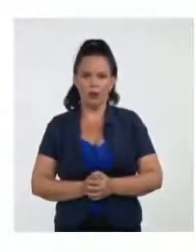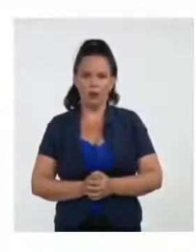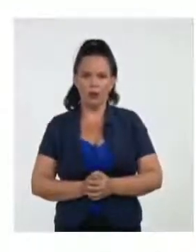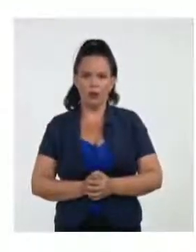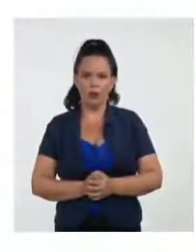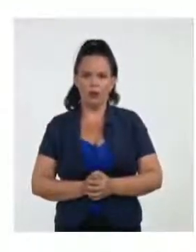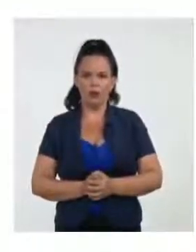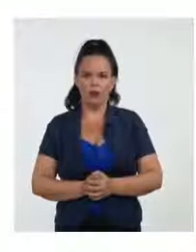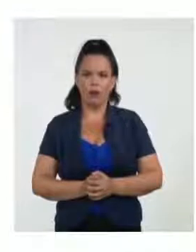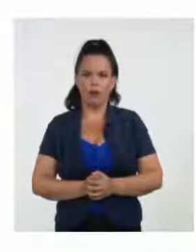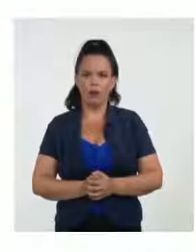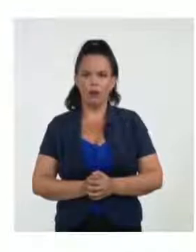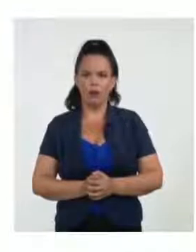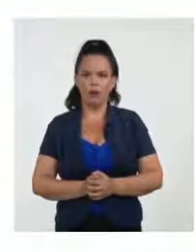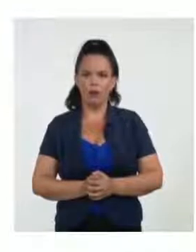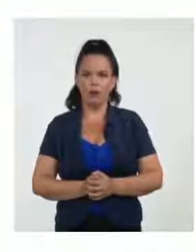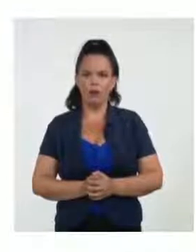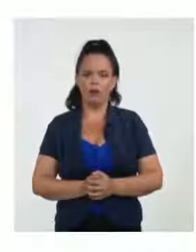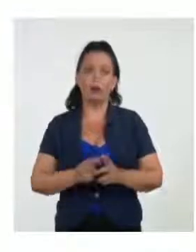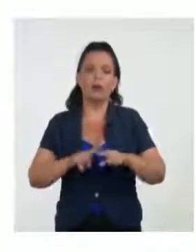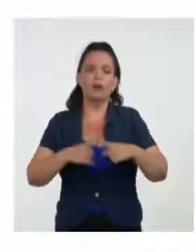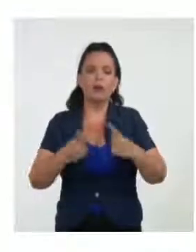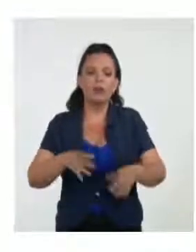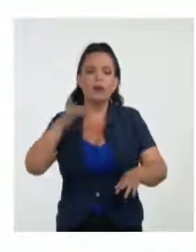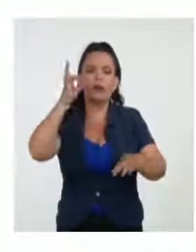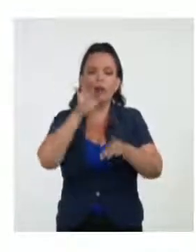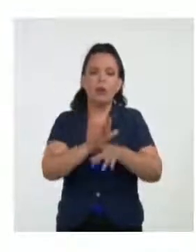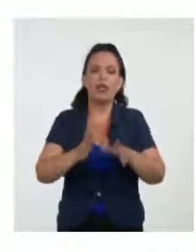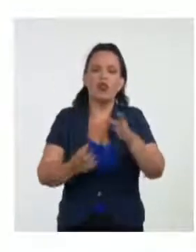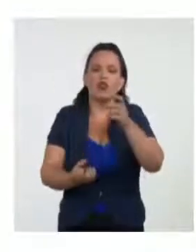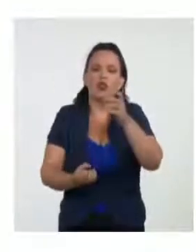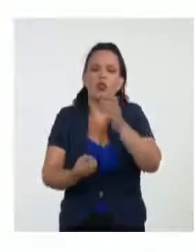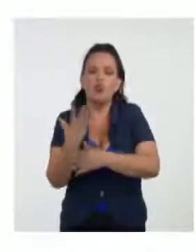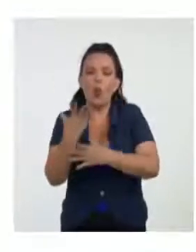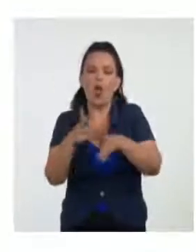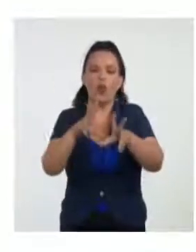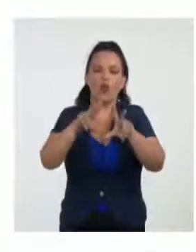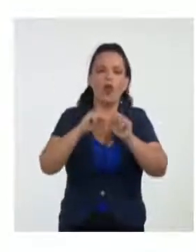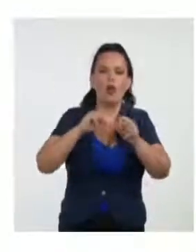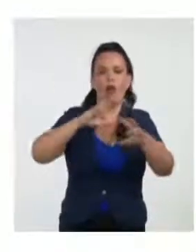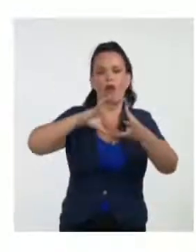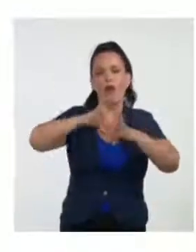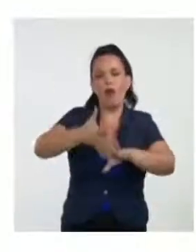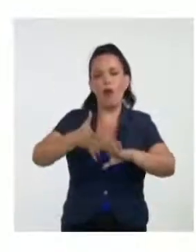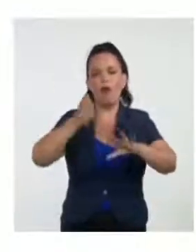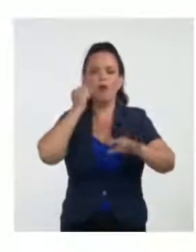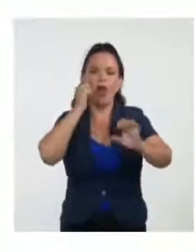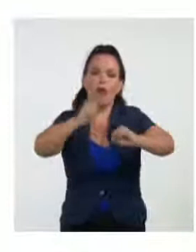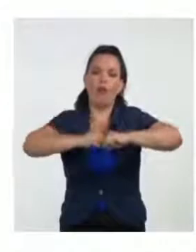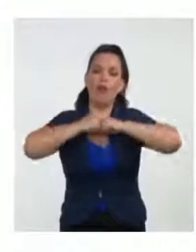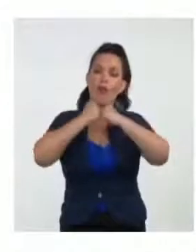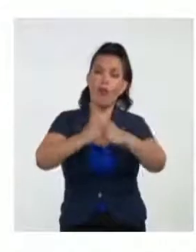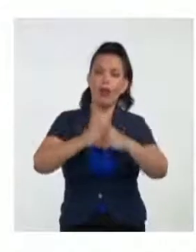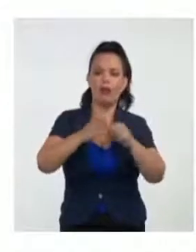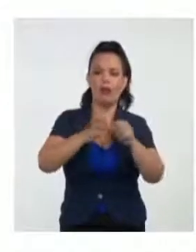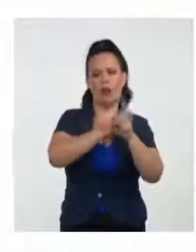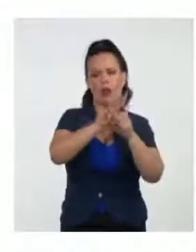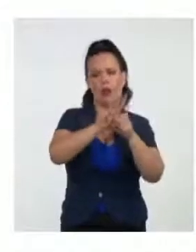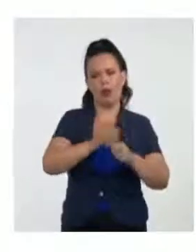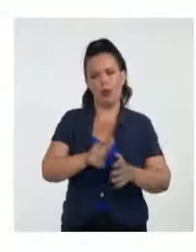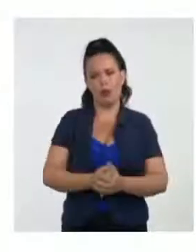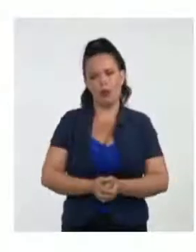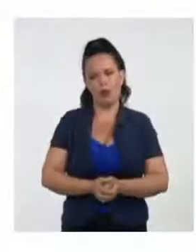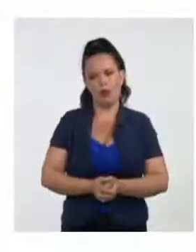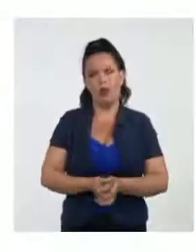imponiendo una variante más, es decir, una variante más fuerte de la enfermedad, o las personas, por